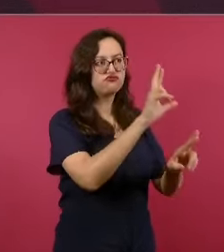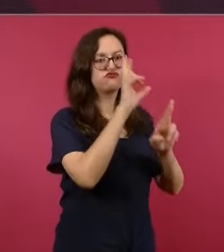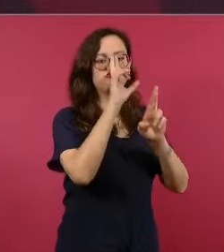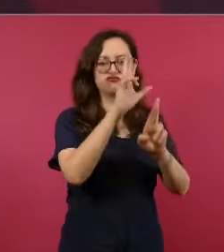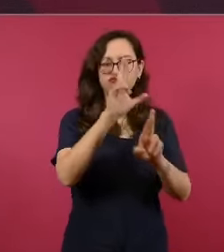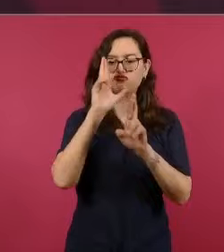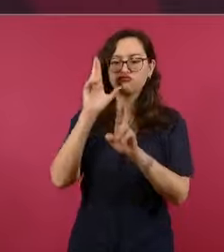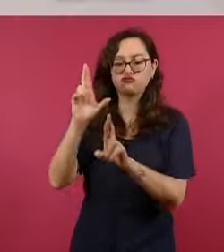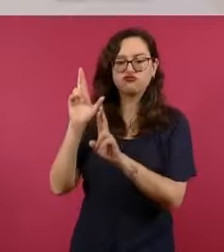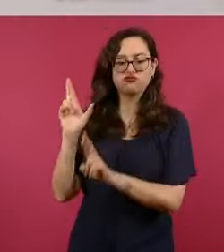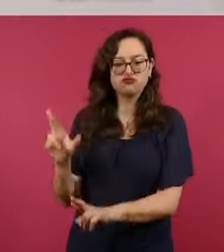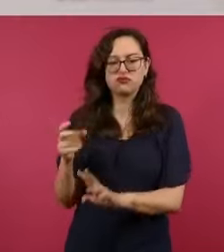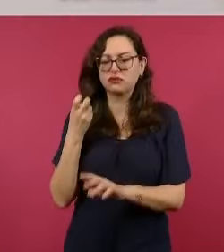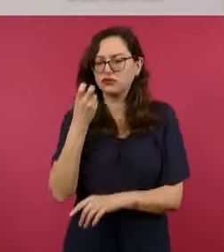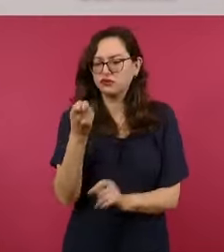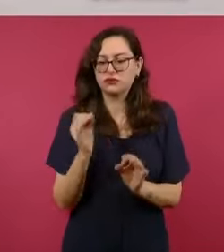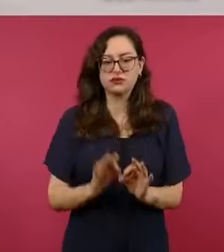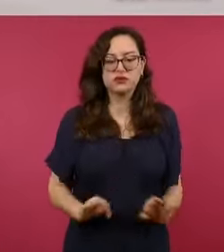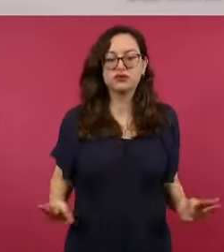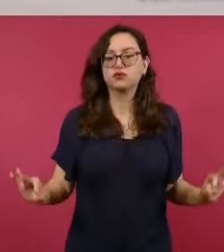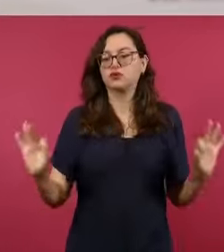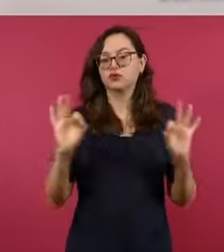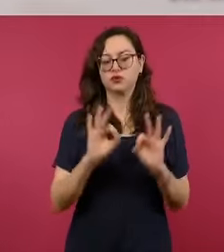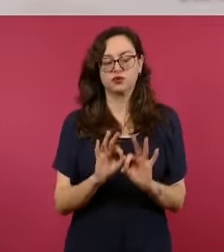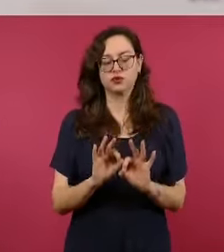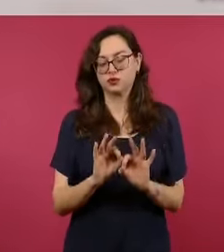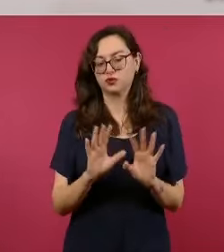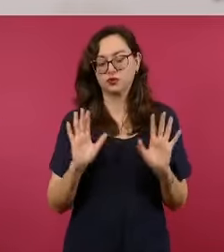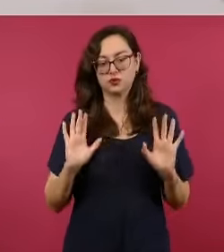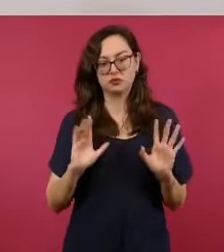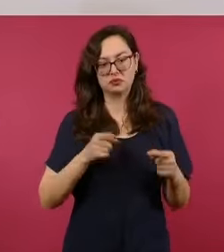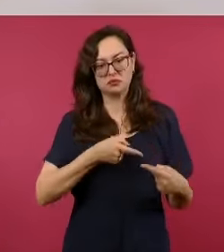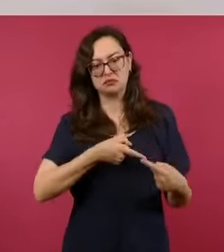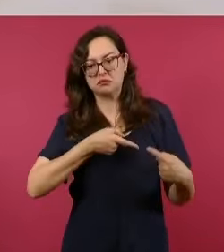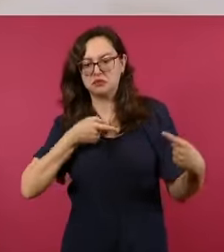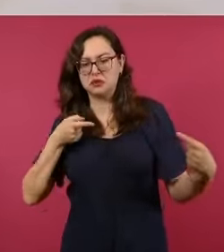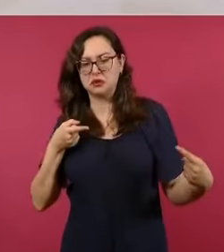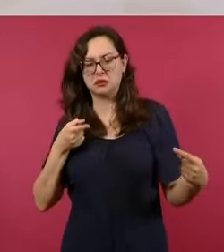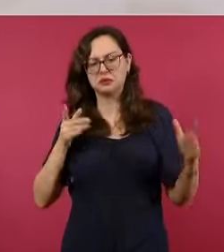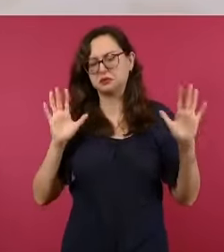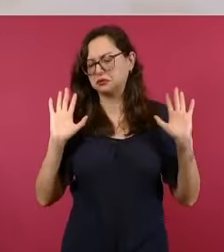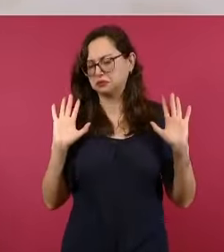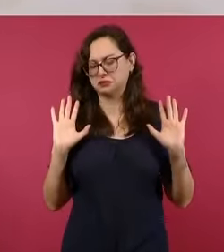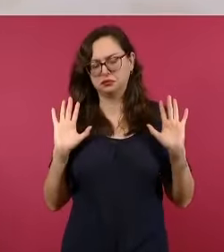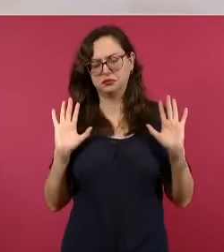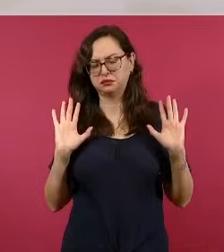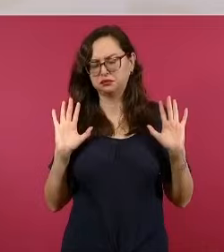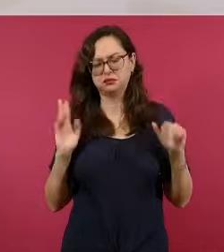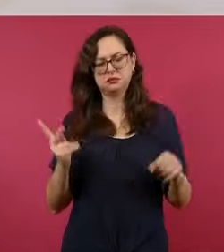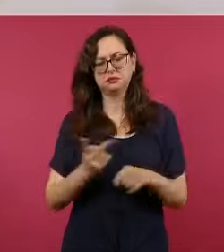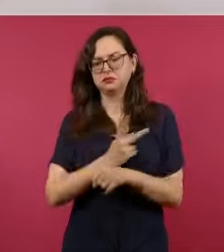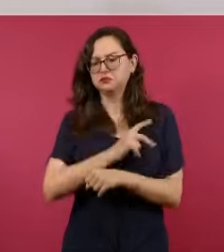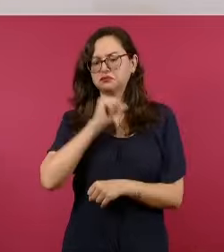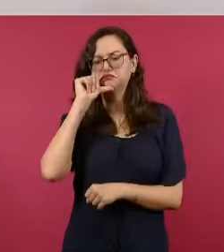y que cada quien de manera libre